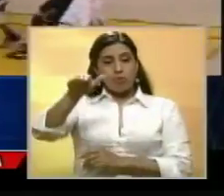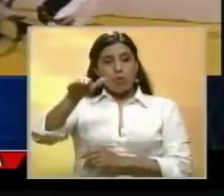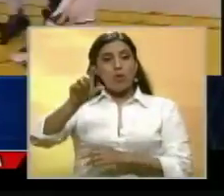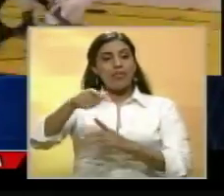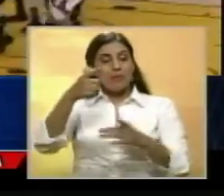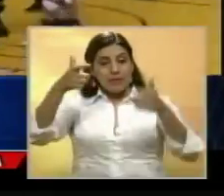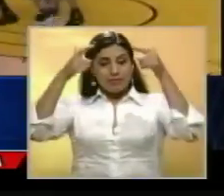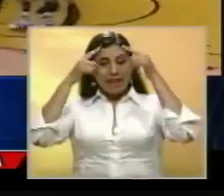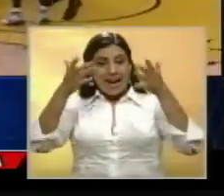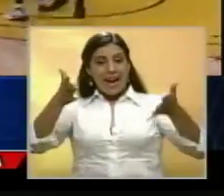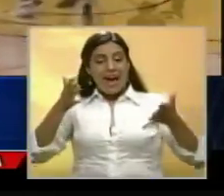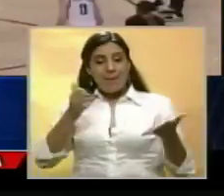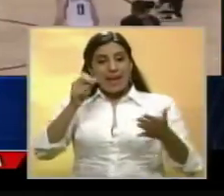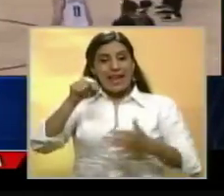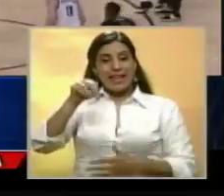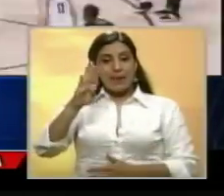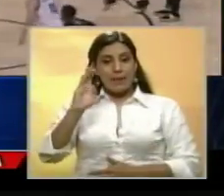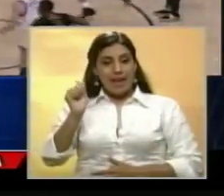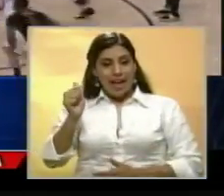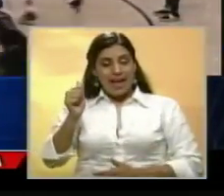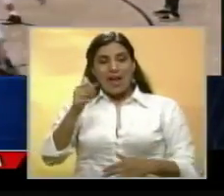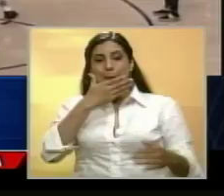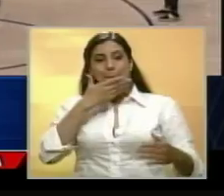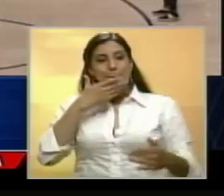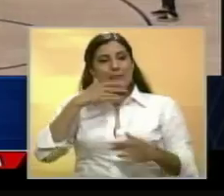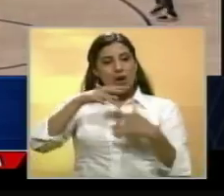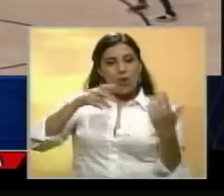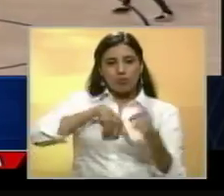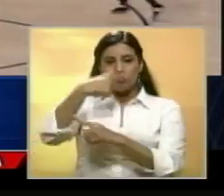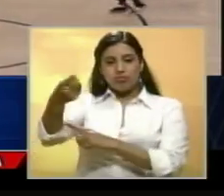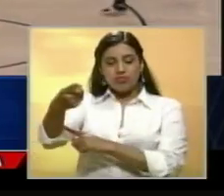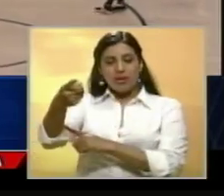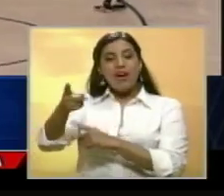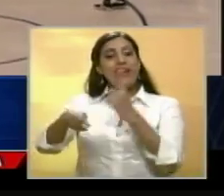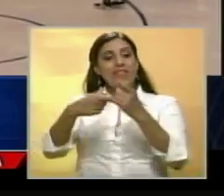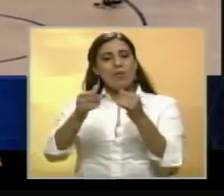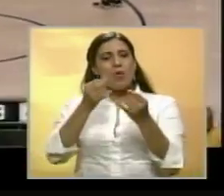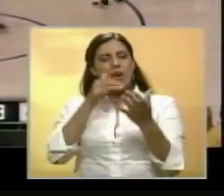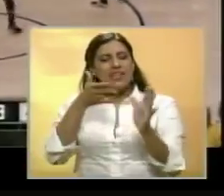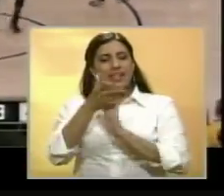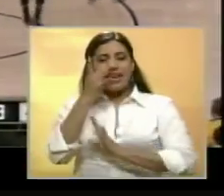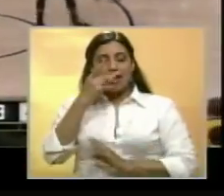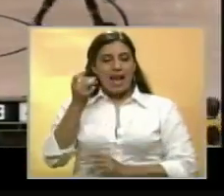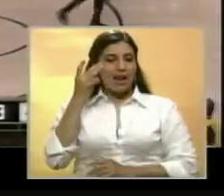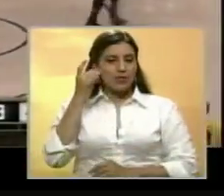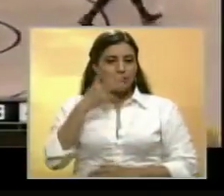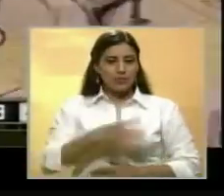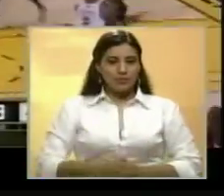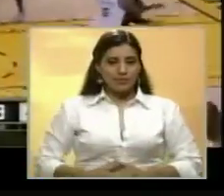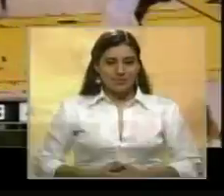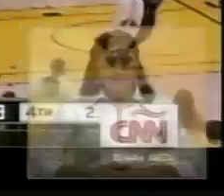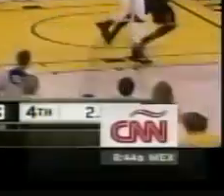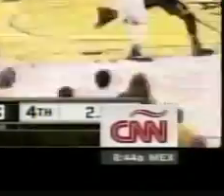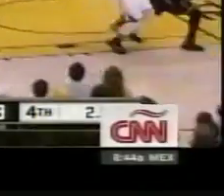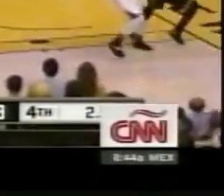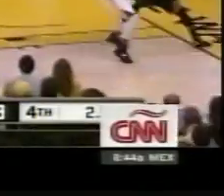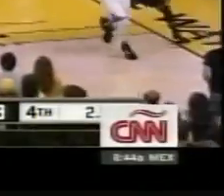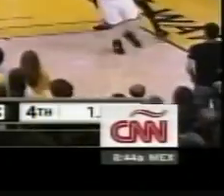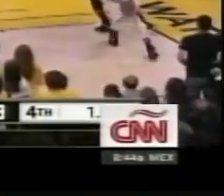y se coronó campeón de la NBA con una gran remontada. Los detalles en breve con Tony Chittadini.